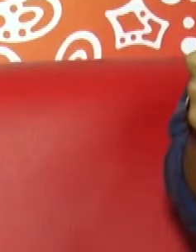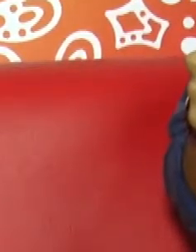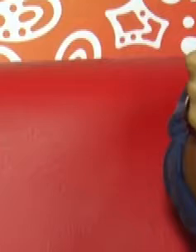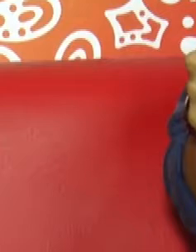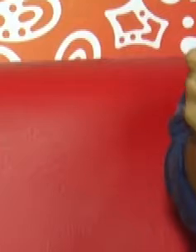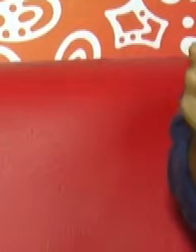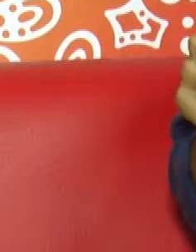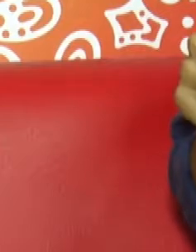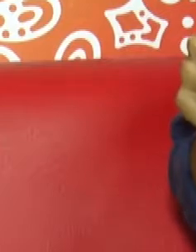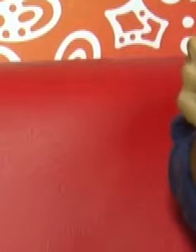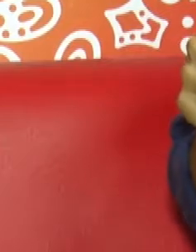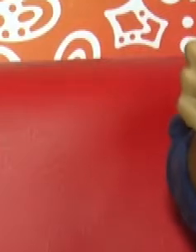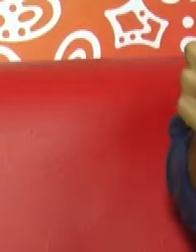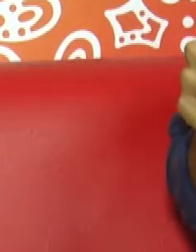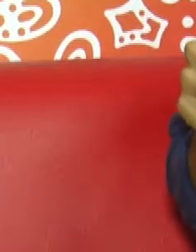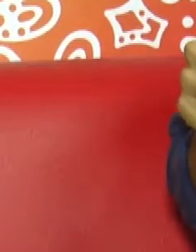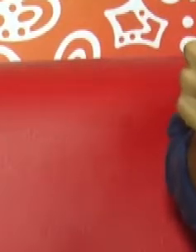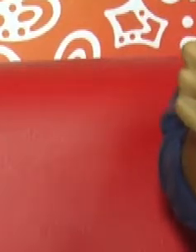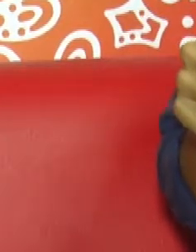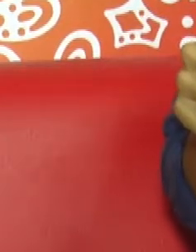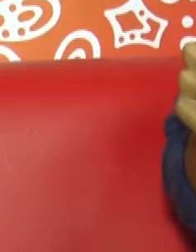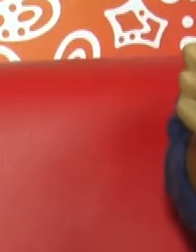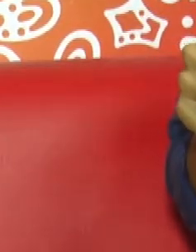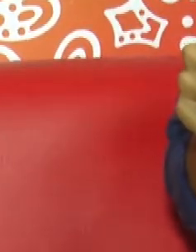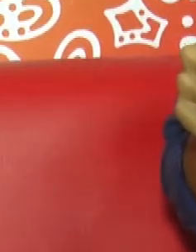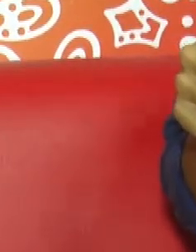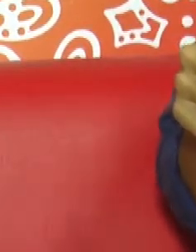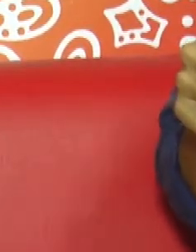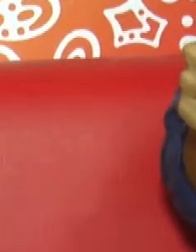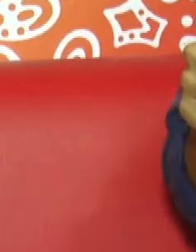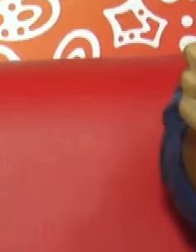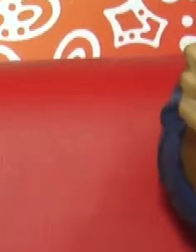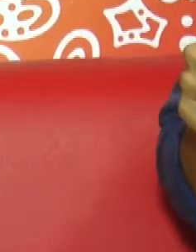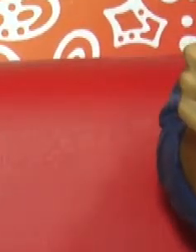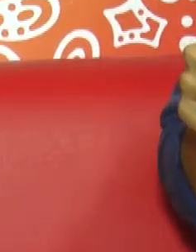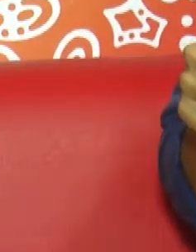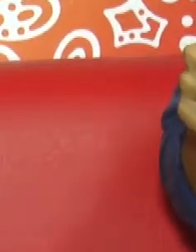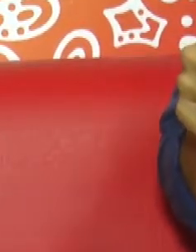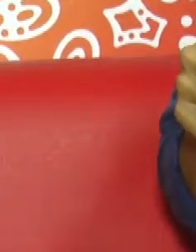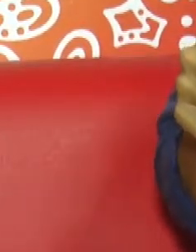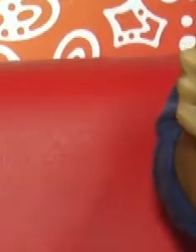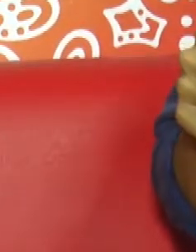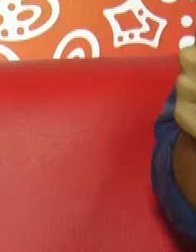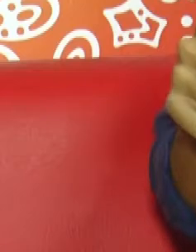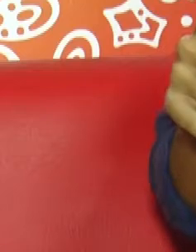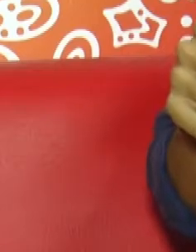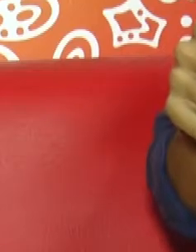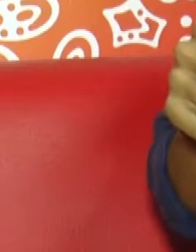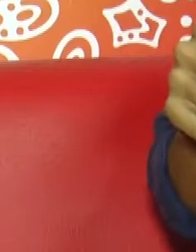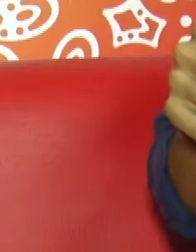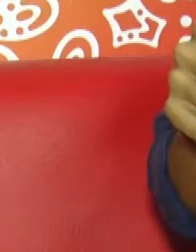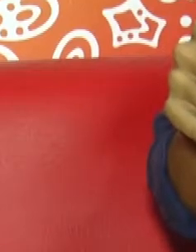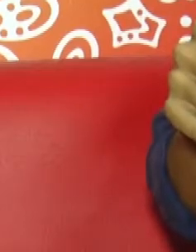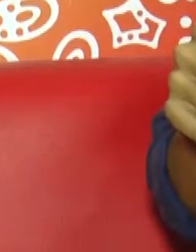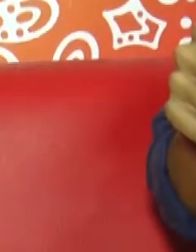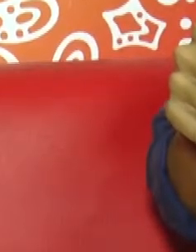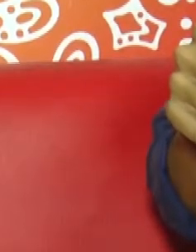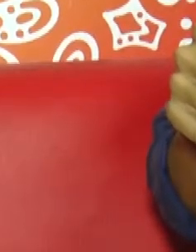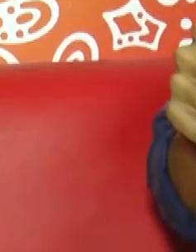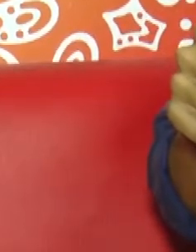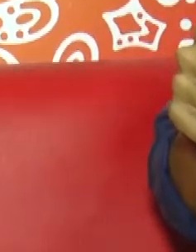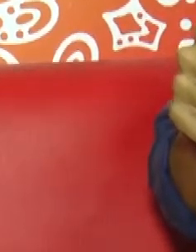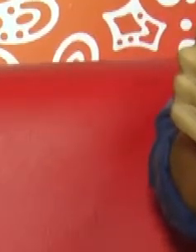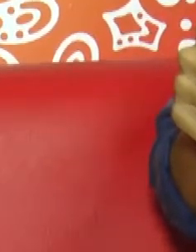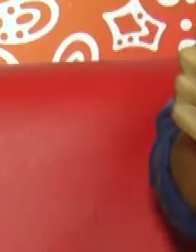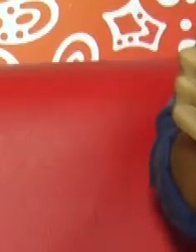estamos aquí desde la cervecería para contarles a ustedes quiénes se van a presentar este fin de semana, las delicias que pueden encontrar aquí para